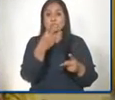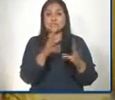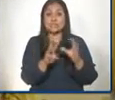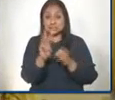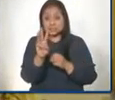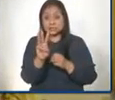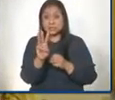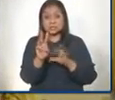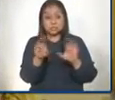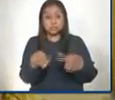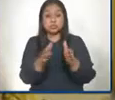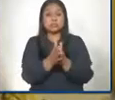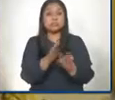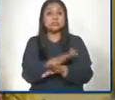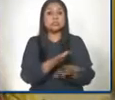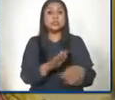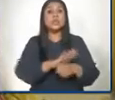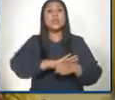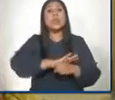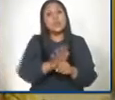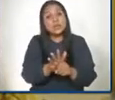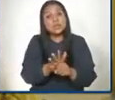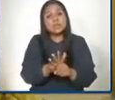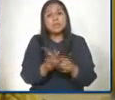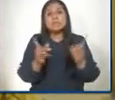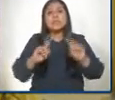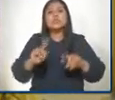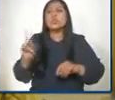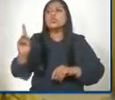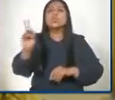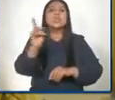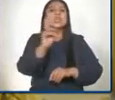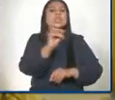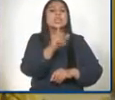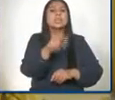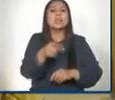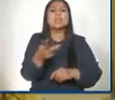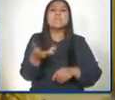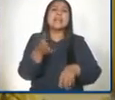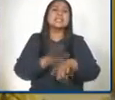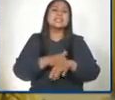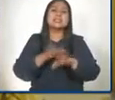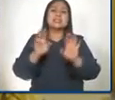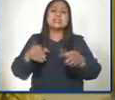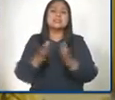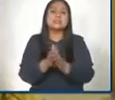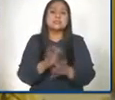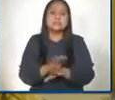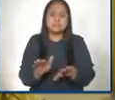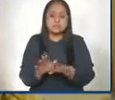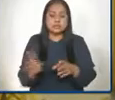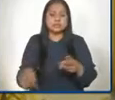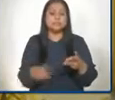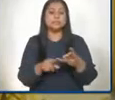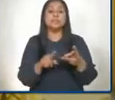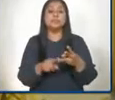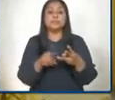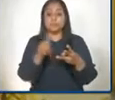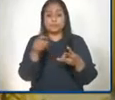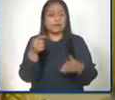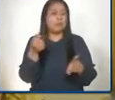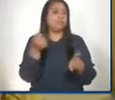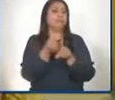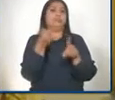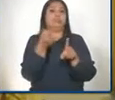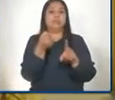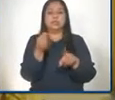fallecidos por COVID-19, pero ¿en dónde se dieron más estos fallecimientos? Y además, en accidentes o en